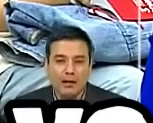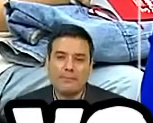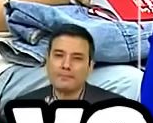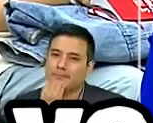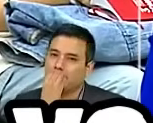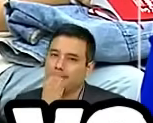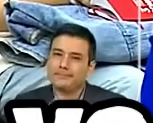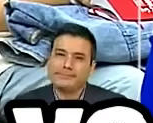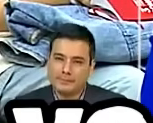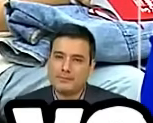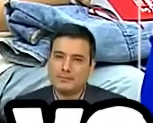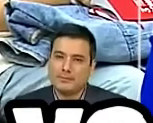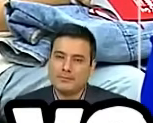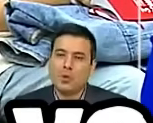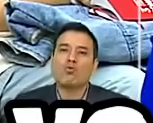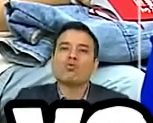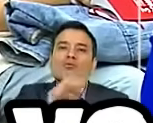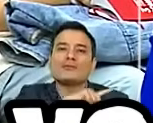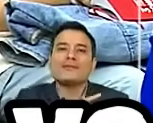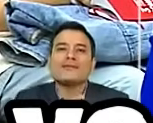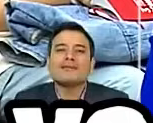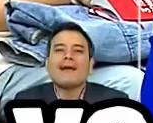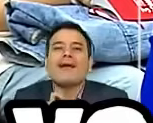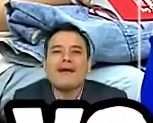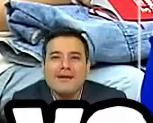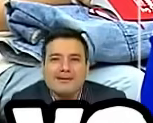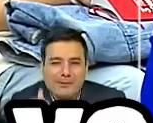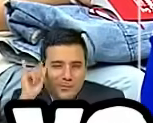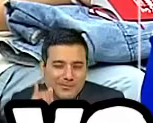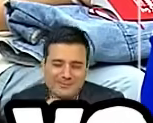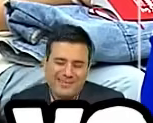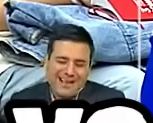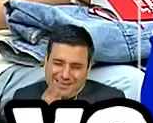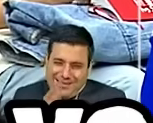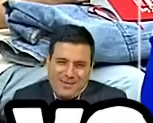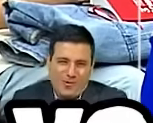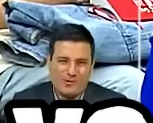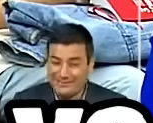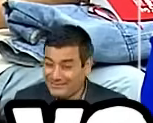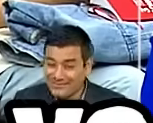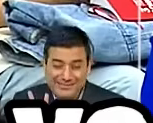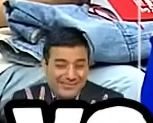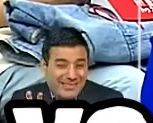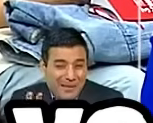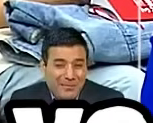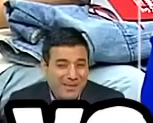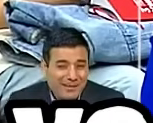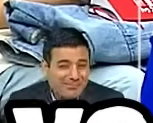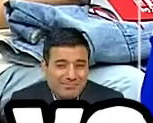saben lo que dijo que somos. Entonces, ese es el tema de fondo del que